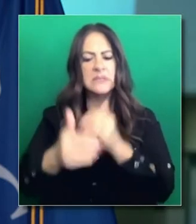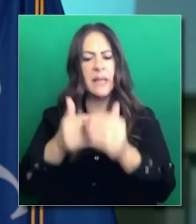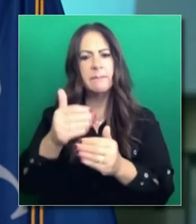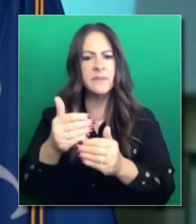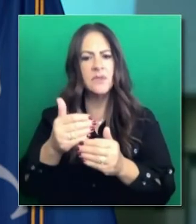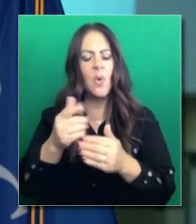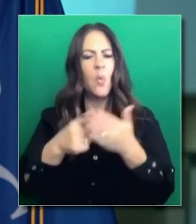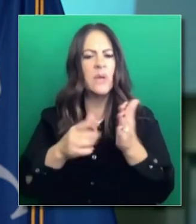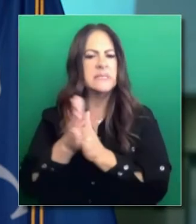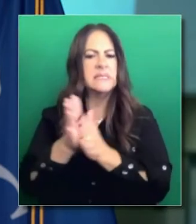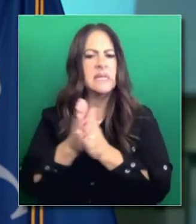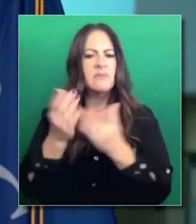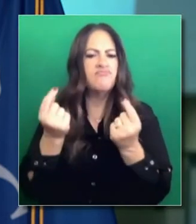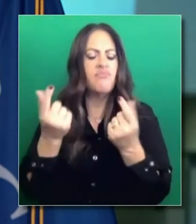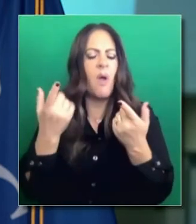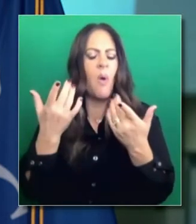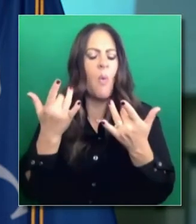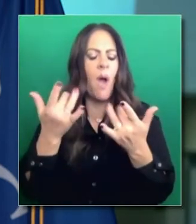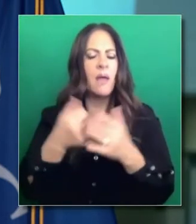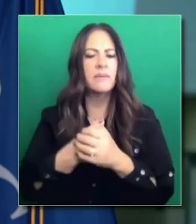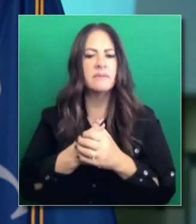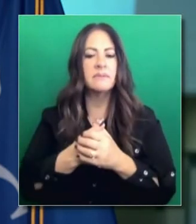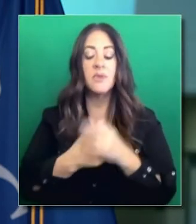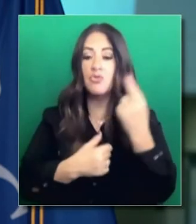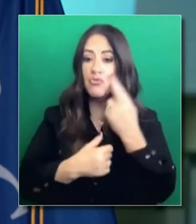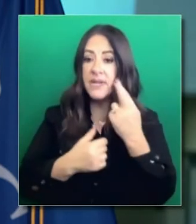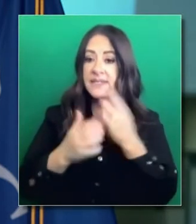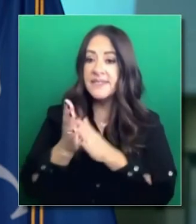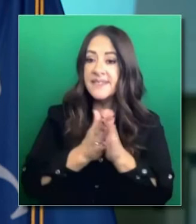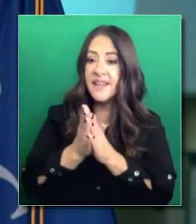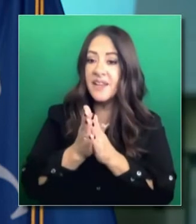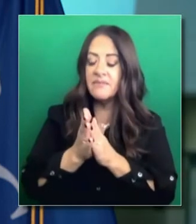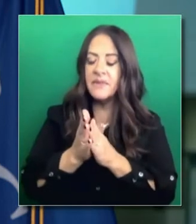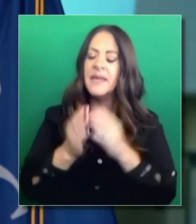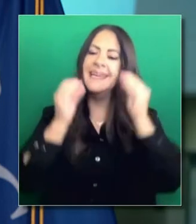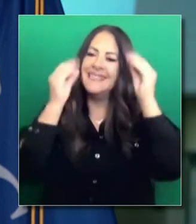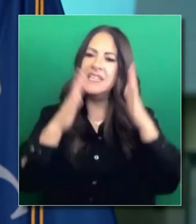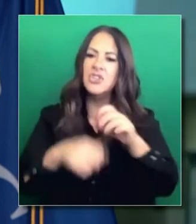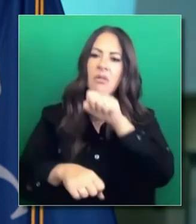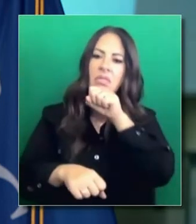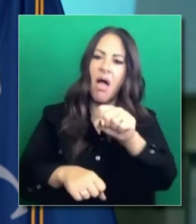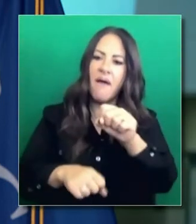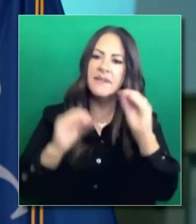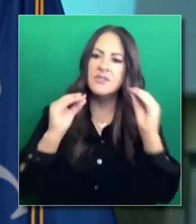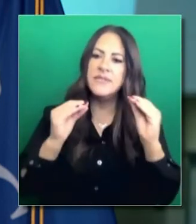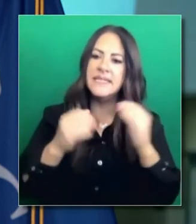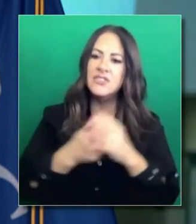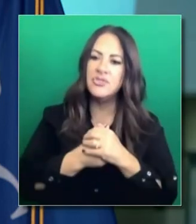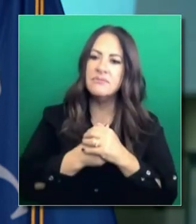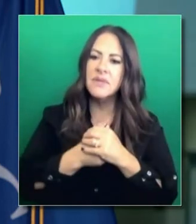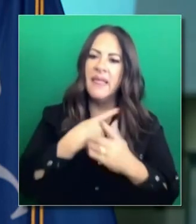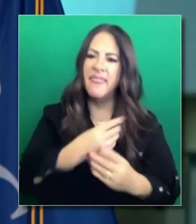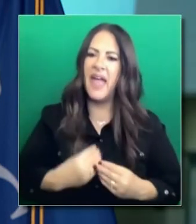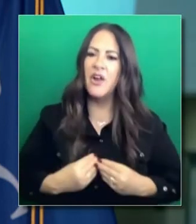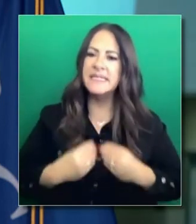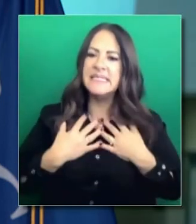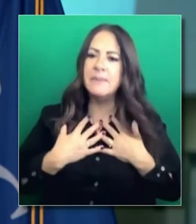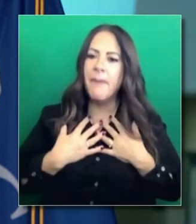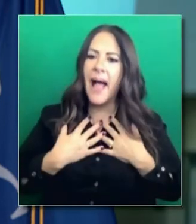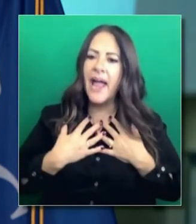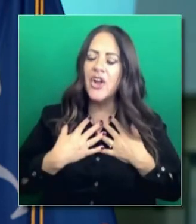Hay muchos incentivos porque a los maestros les encanta adiestrar. Son la inspiración, esa